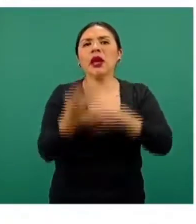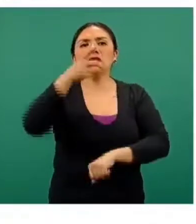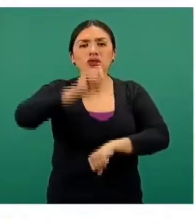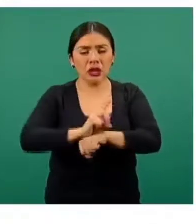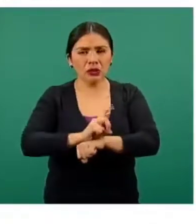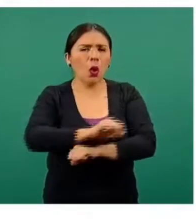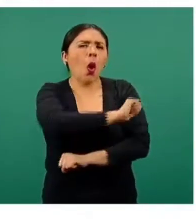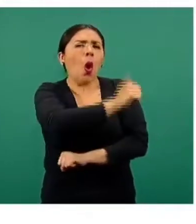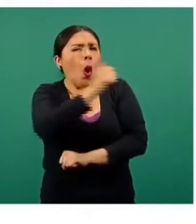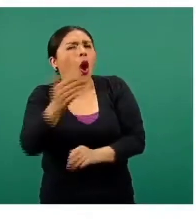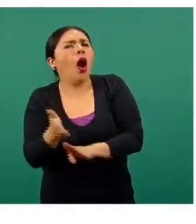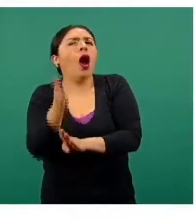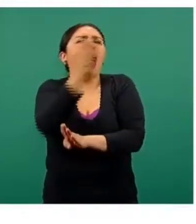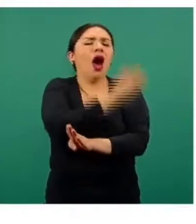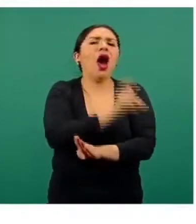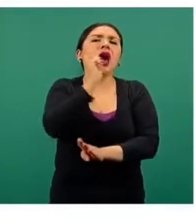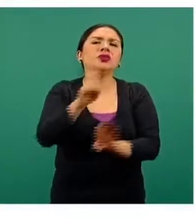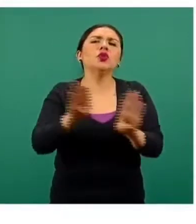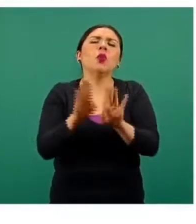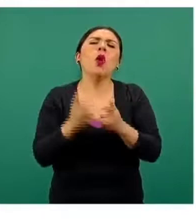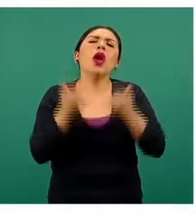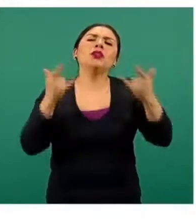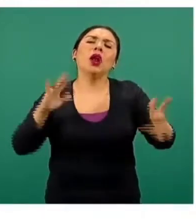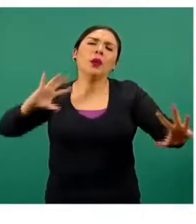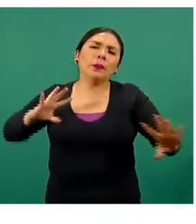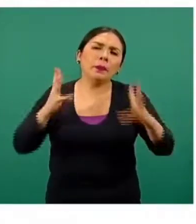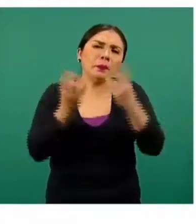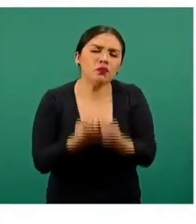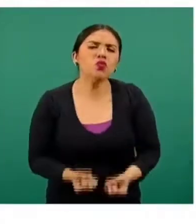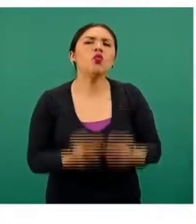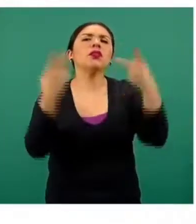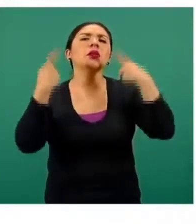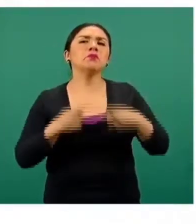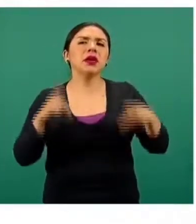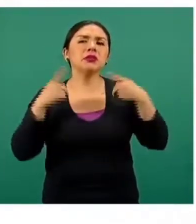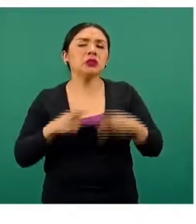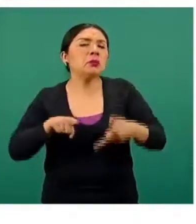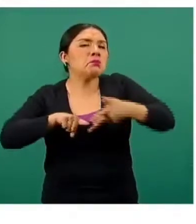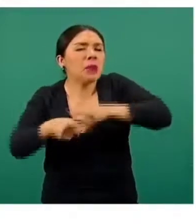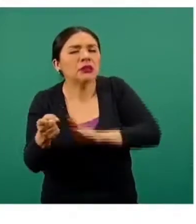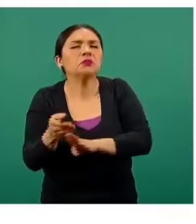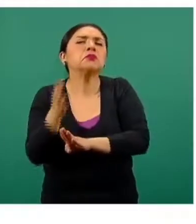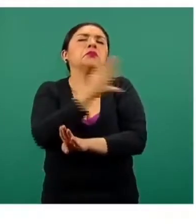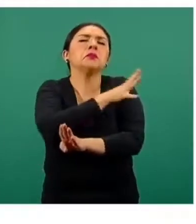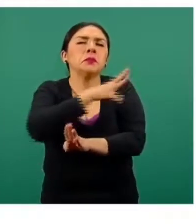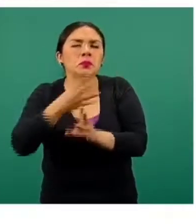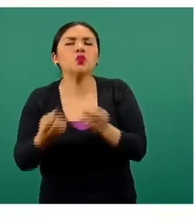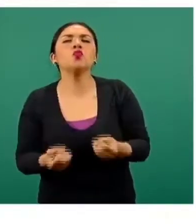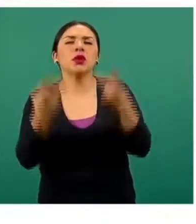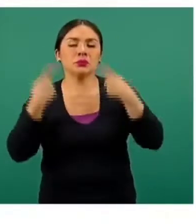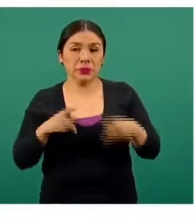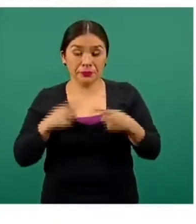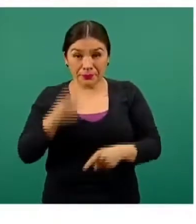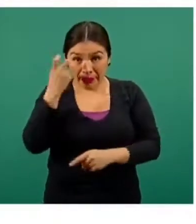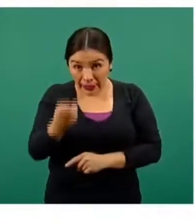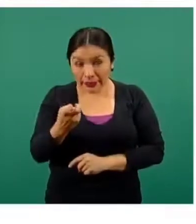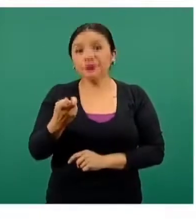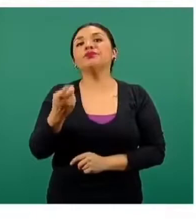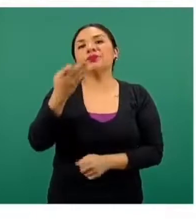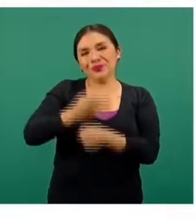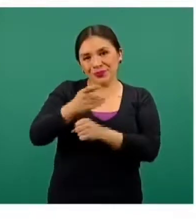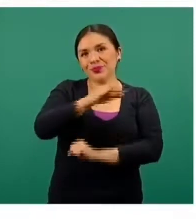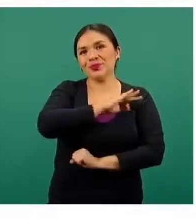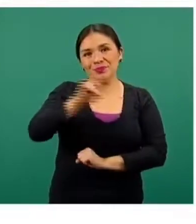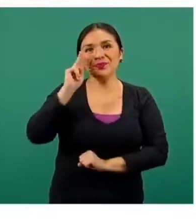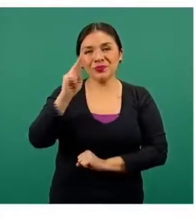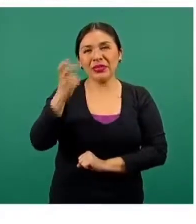demás obviamente pertenecen al histórico de lo acontecido en la epidemia. Y es por esa razón que podemos ver,